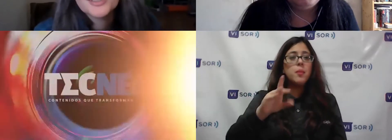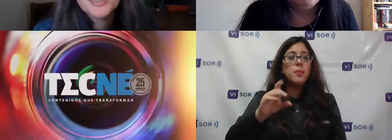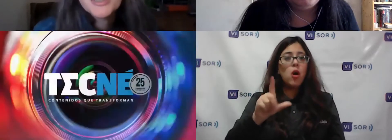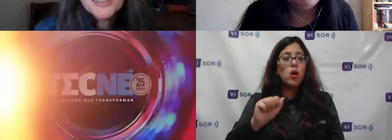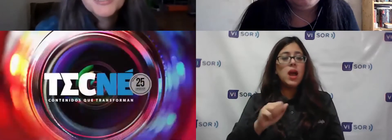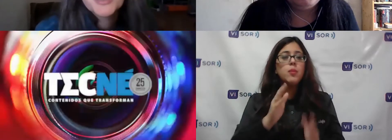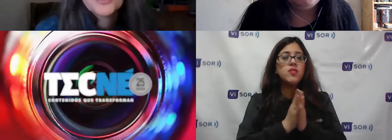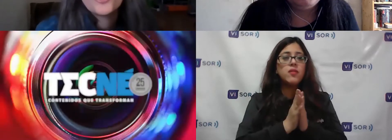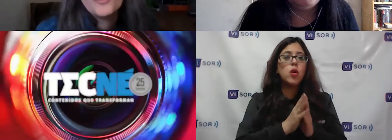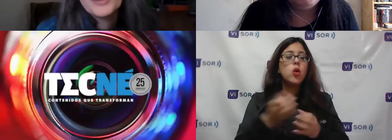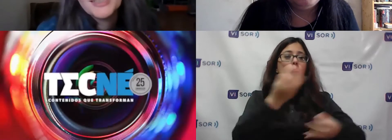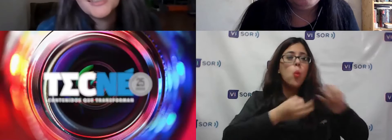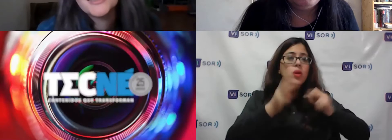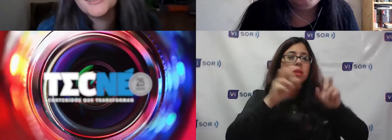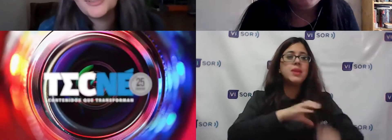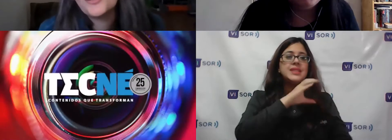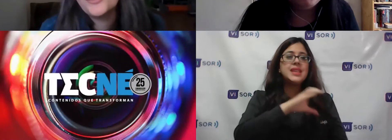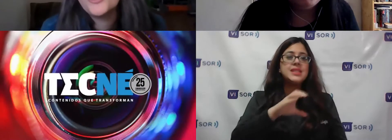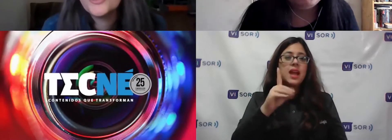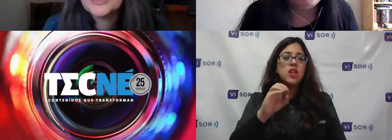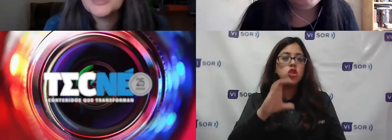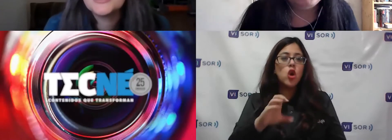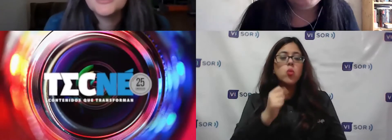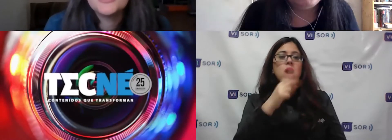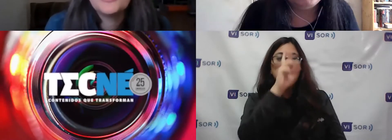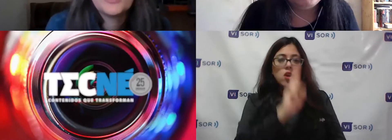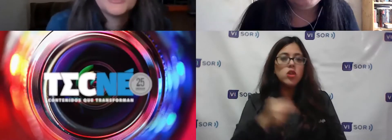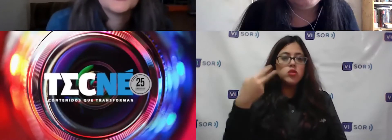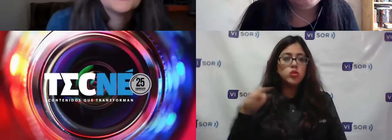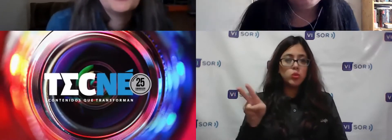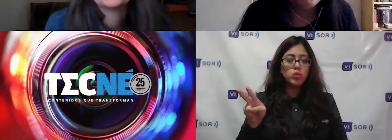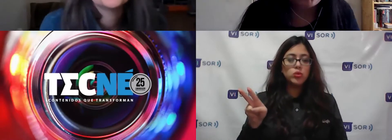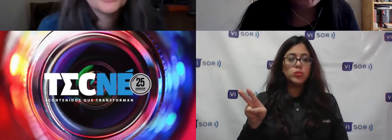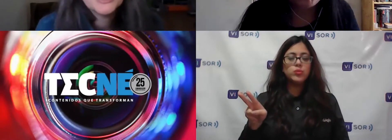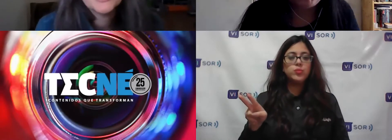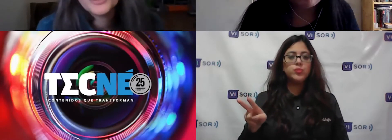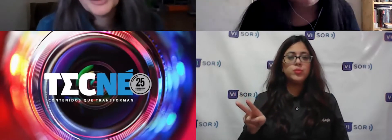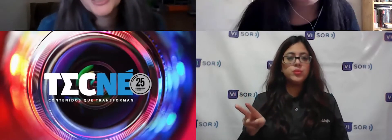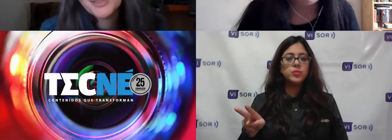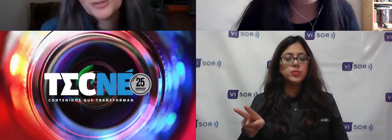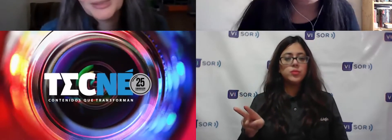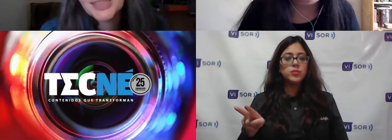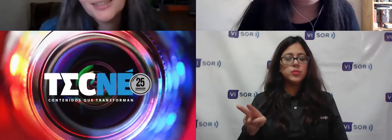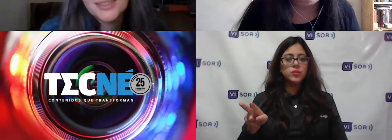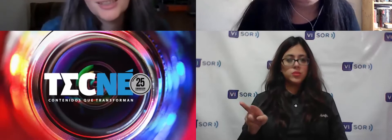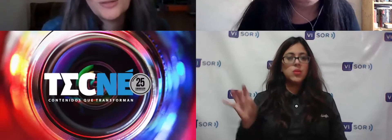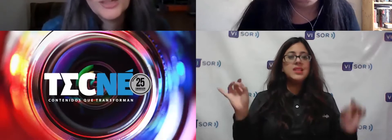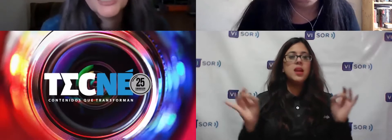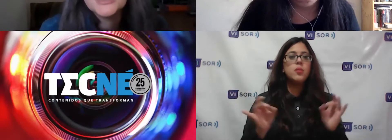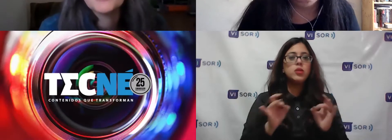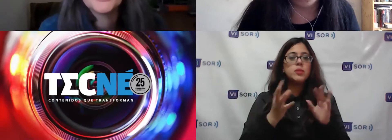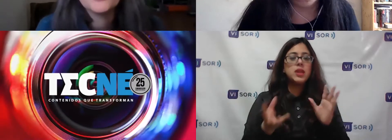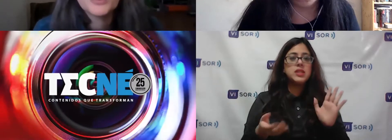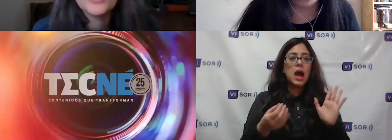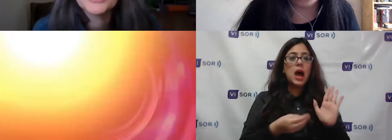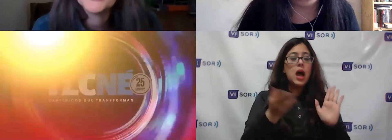que es qué rol cumple como sisi posicionada de alguna manera el documental chileno fue ver